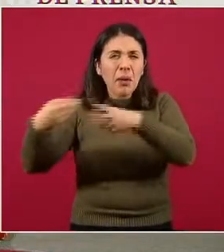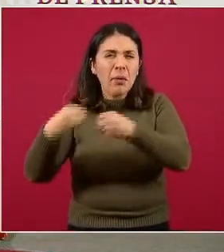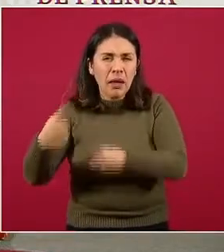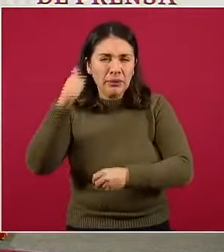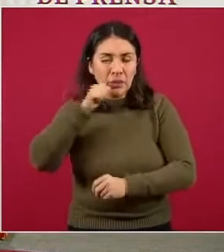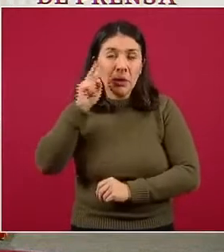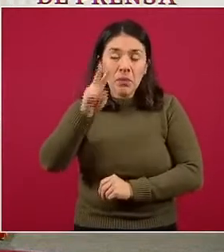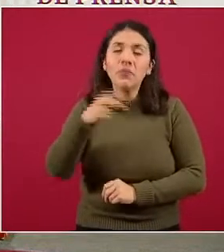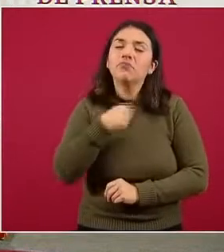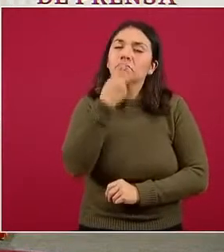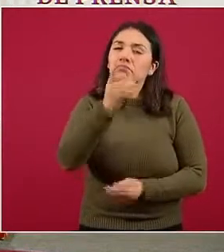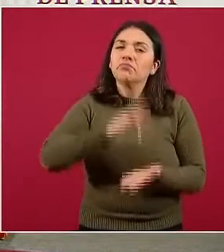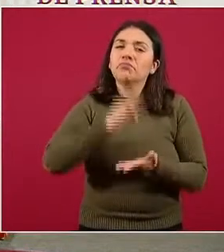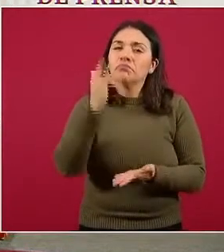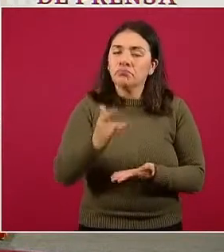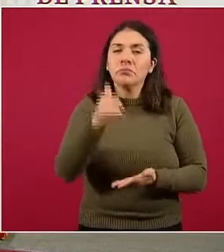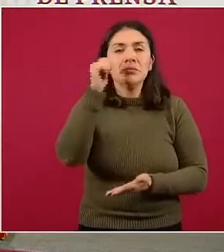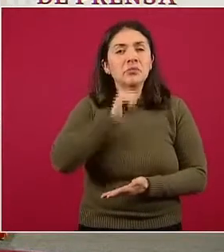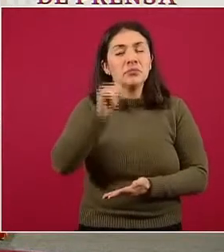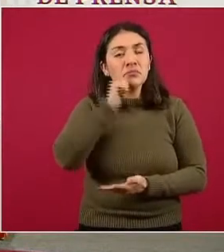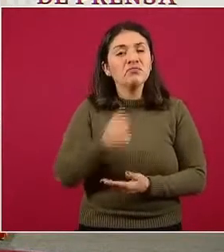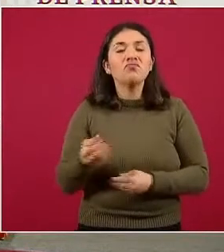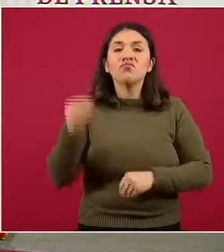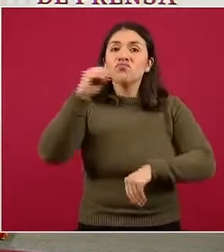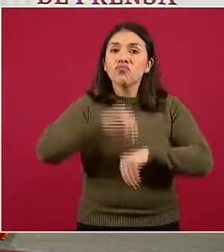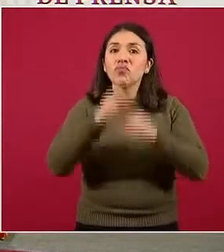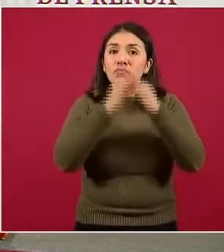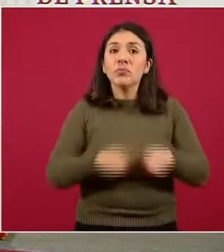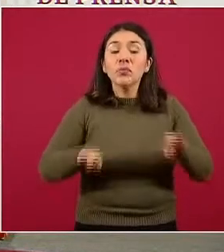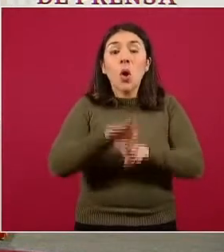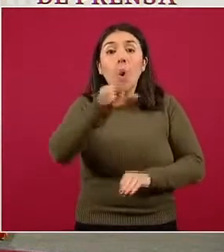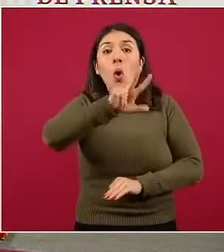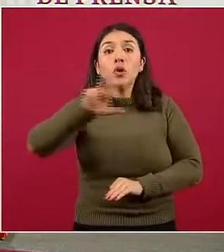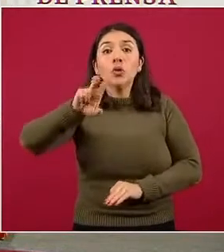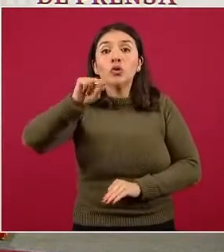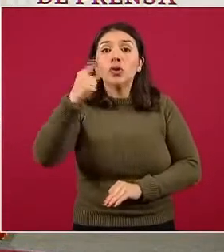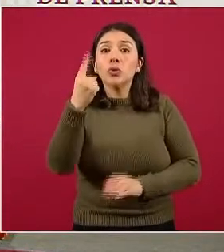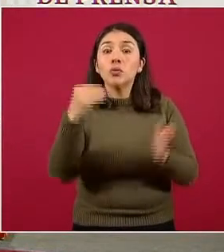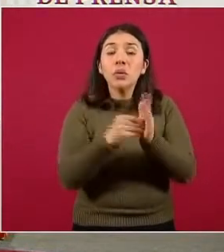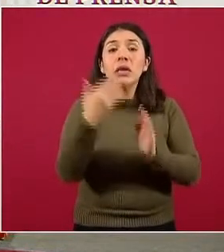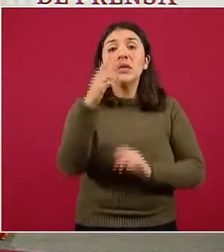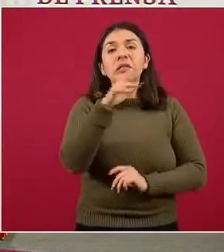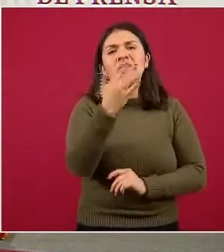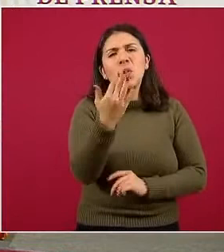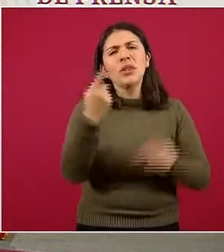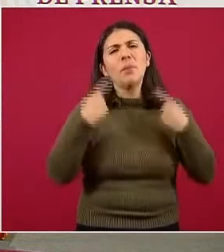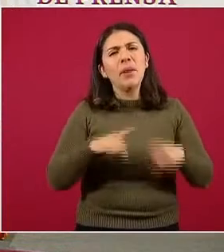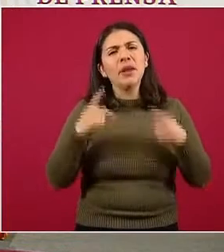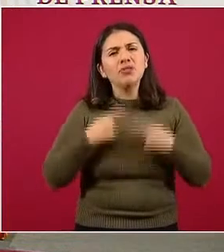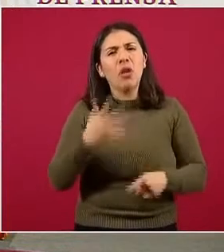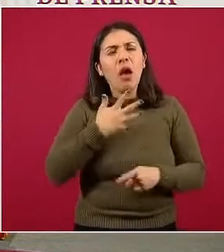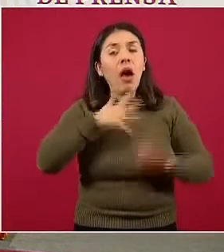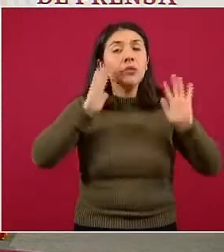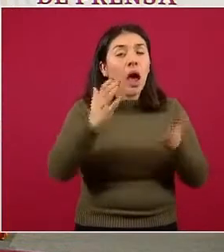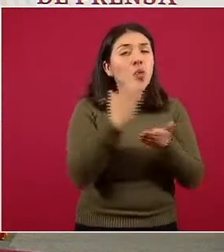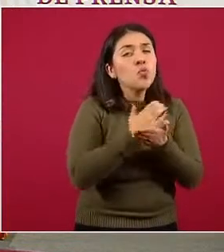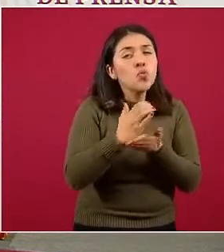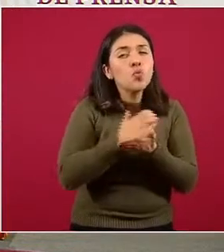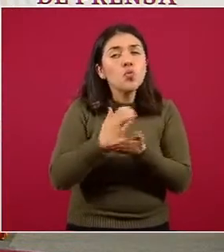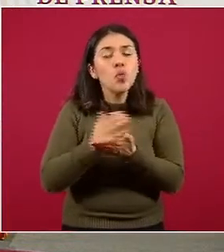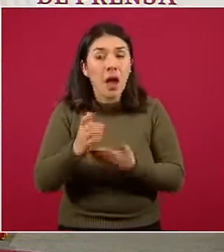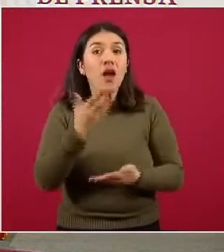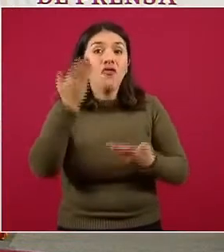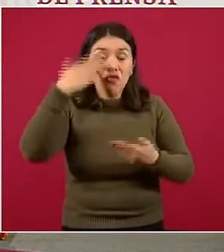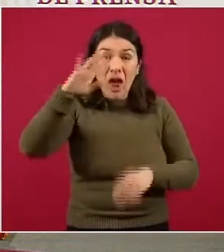siempre, agradecer y poner sobre la mesa los 881.050 personas que se estiman han recuperado su